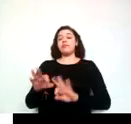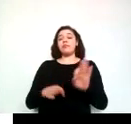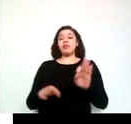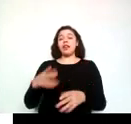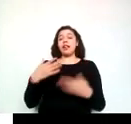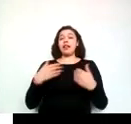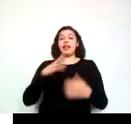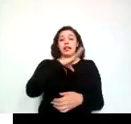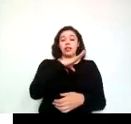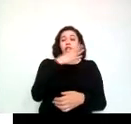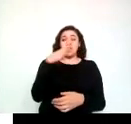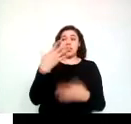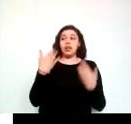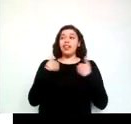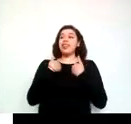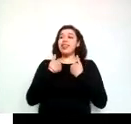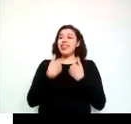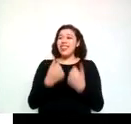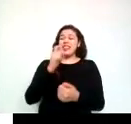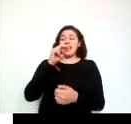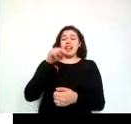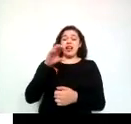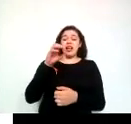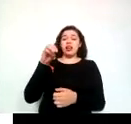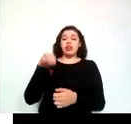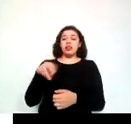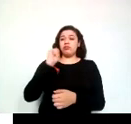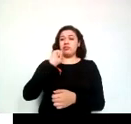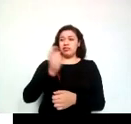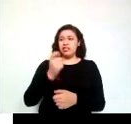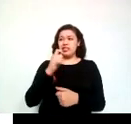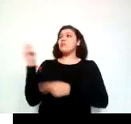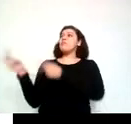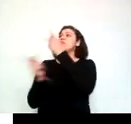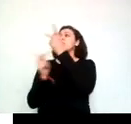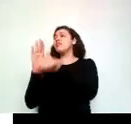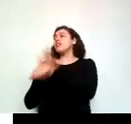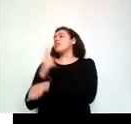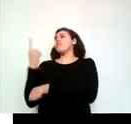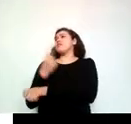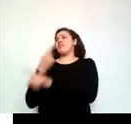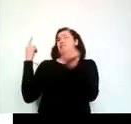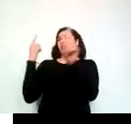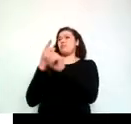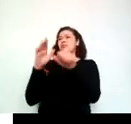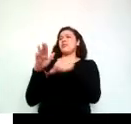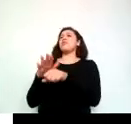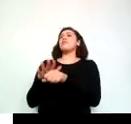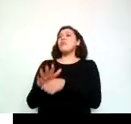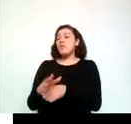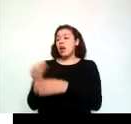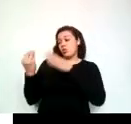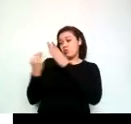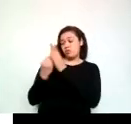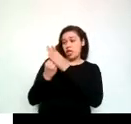norma. ¿De qué se trata la norma? ¿Por qué nos están haciendo estos cuestionarios? ¿Para qué los van a usar? ¿Son confidenciales o